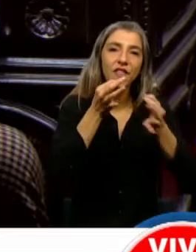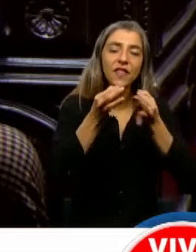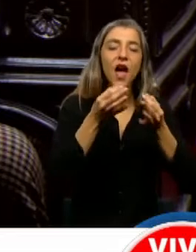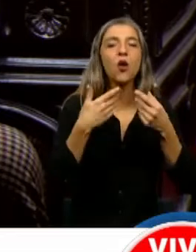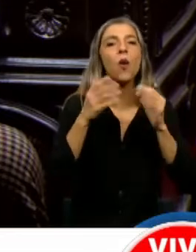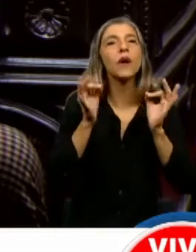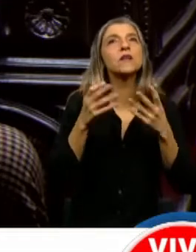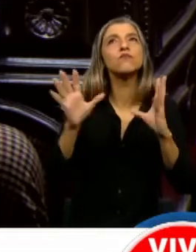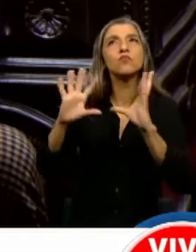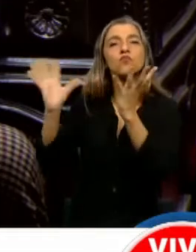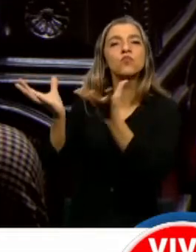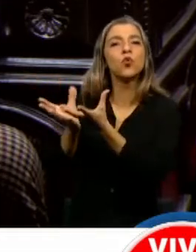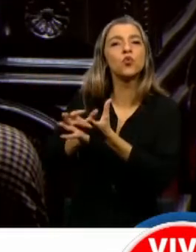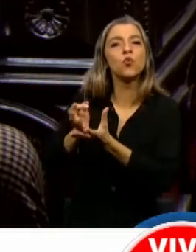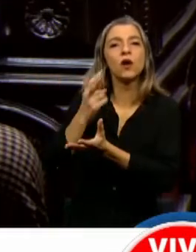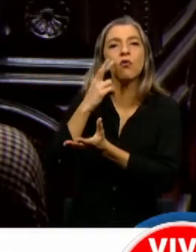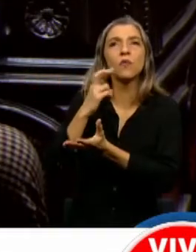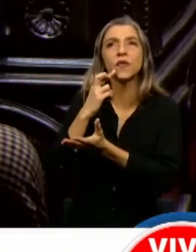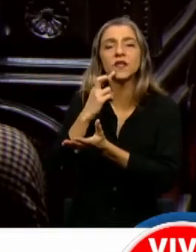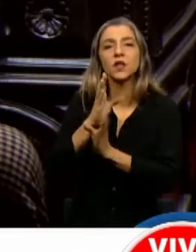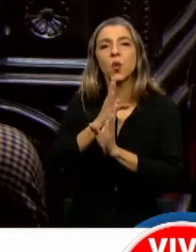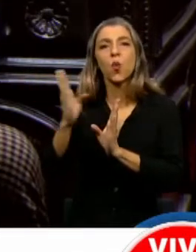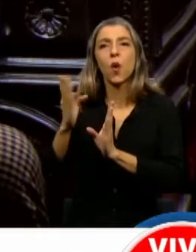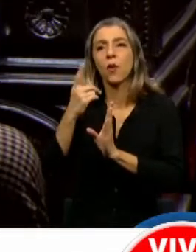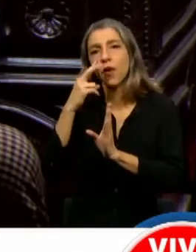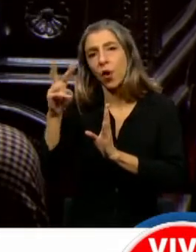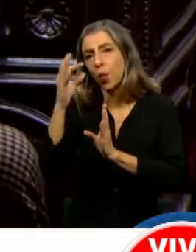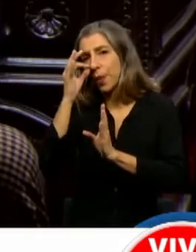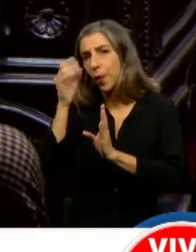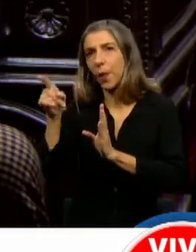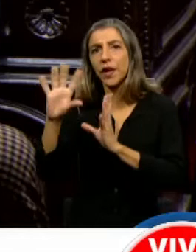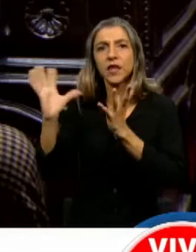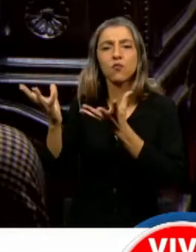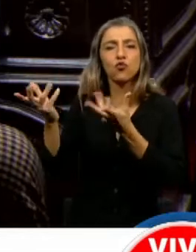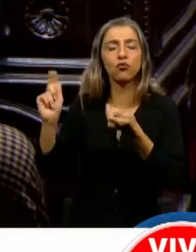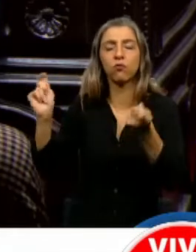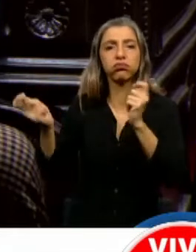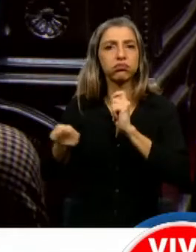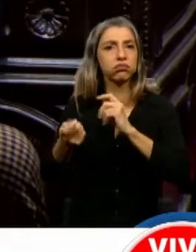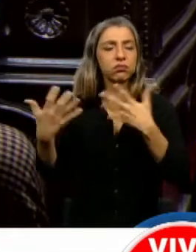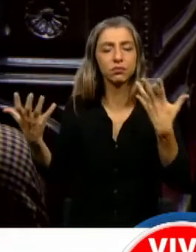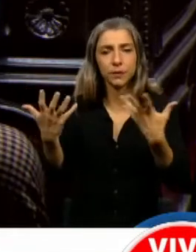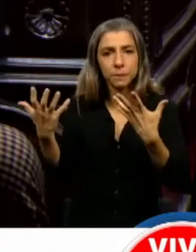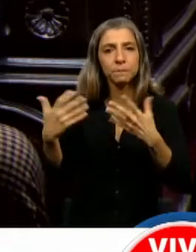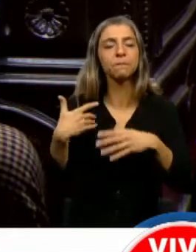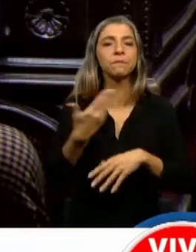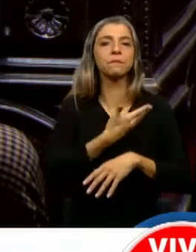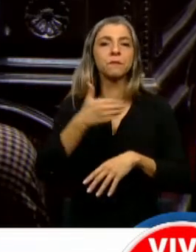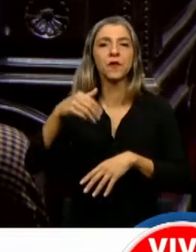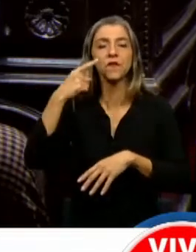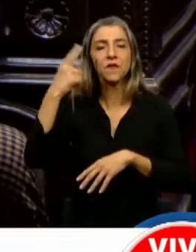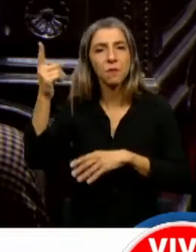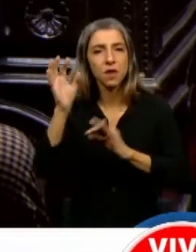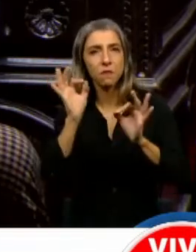el mundo entre fines de 2019 e inicio de 2020. Las estimaciones del Fondo Monetario Internacional y del